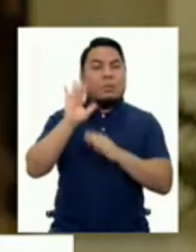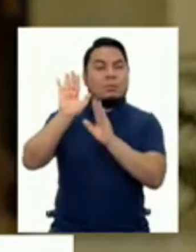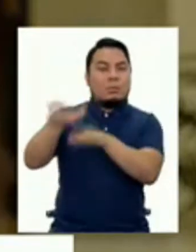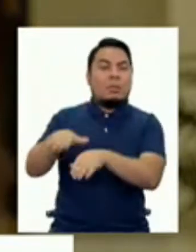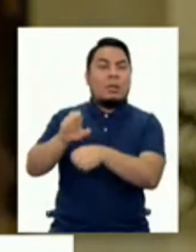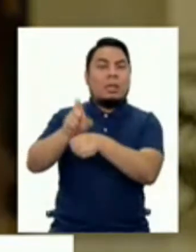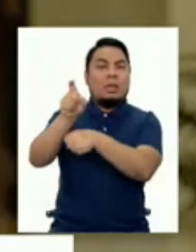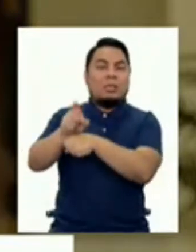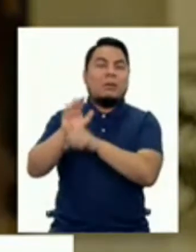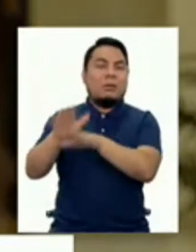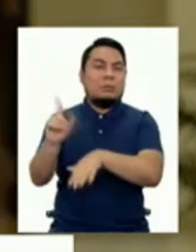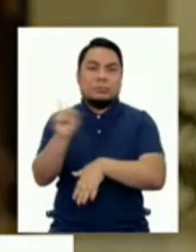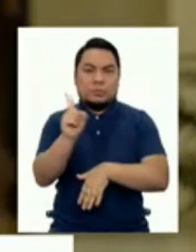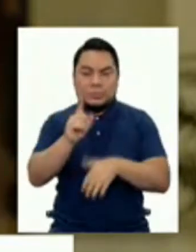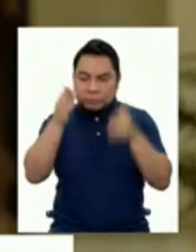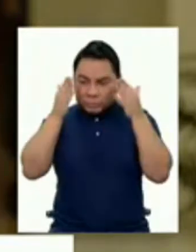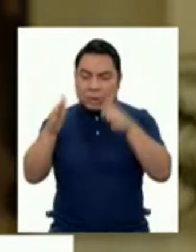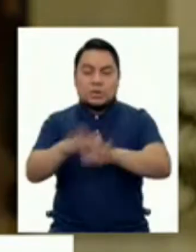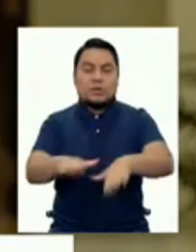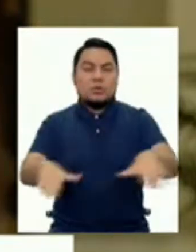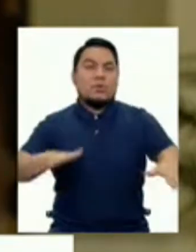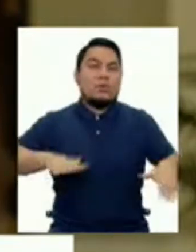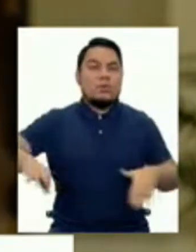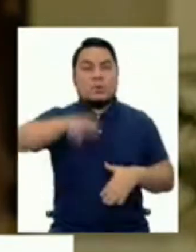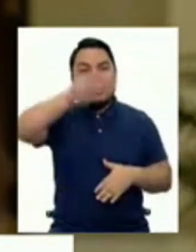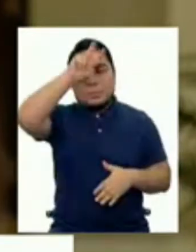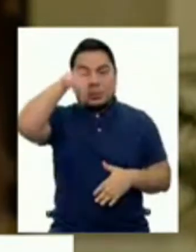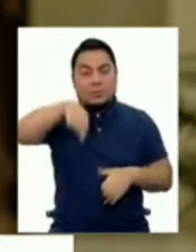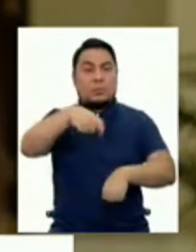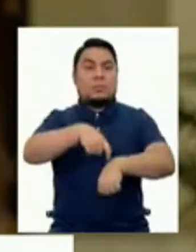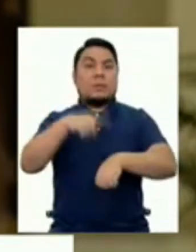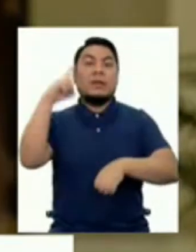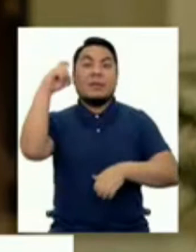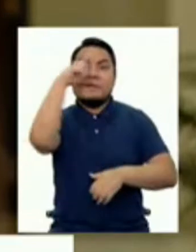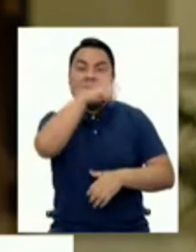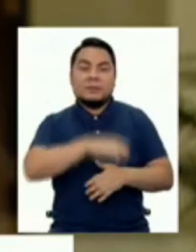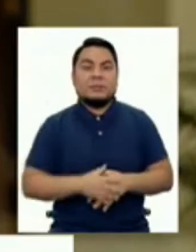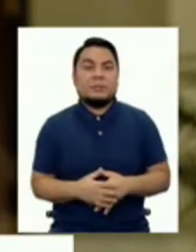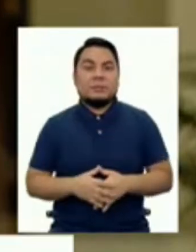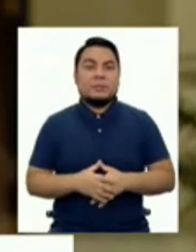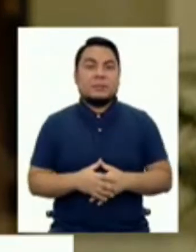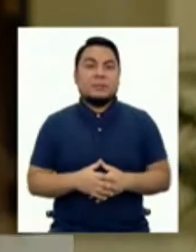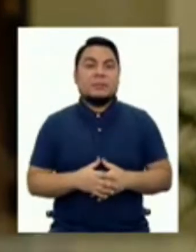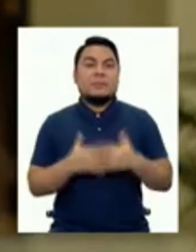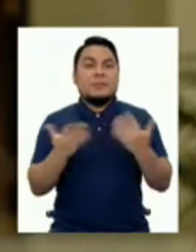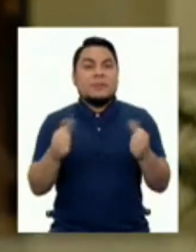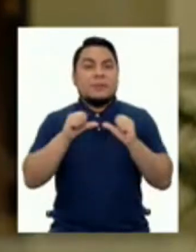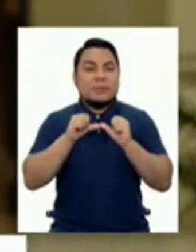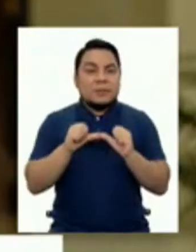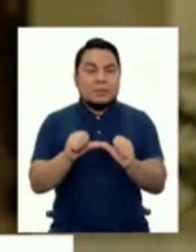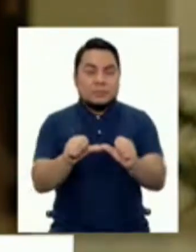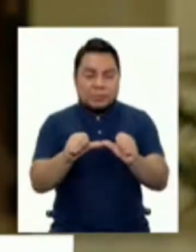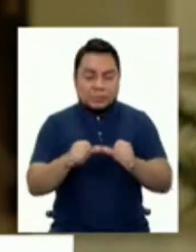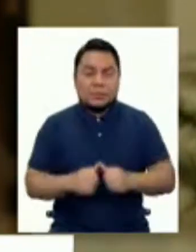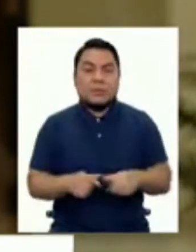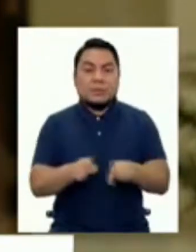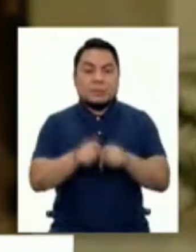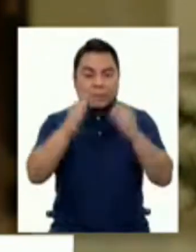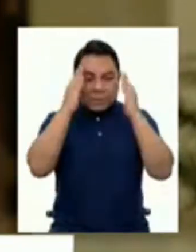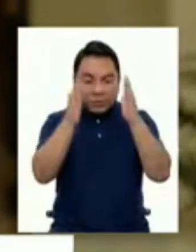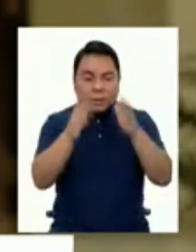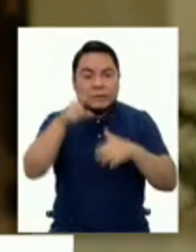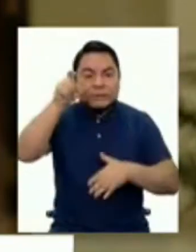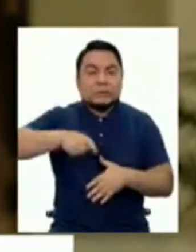educación de los niños y niñas del país en estos momentos difíciles y vamos a seguir atendiendo